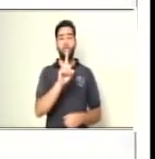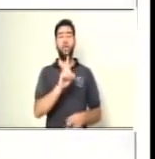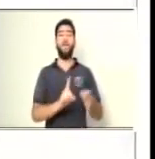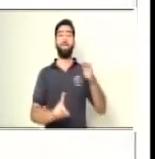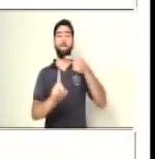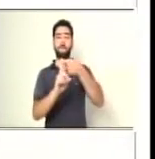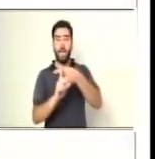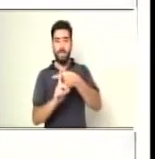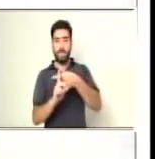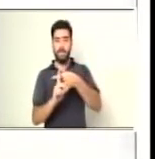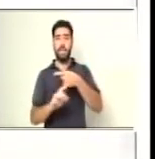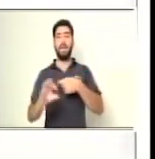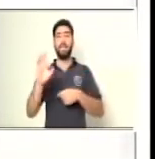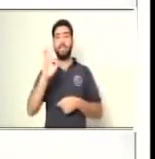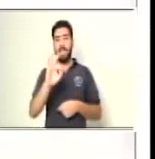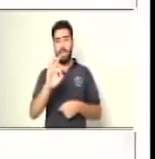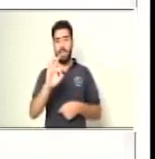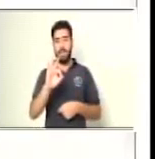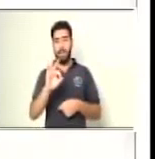3 nos da 4,